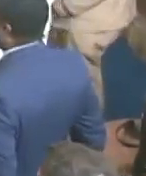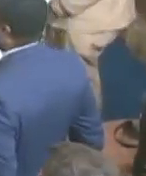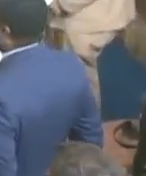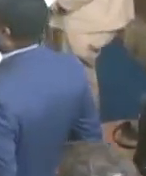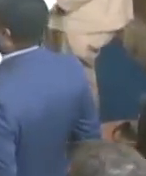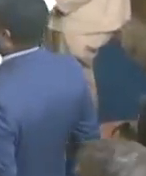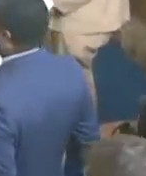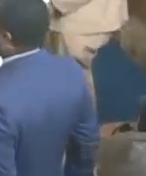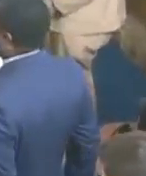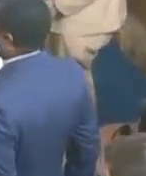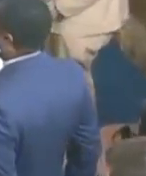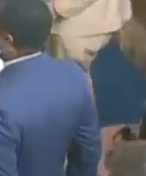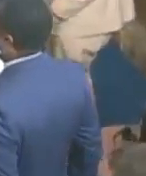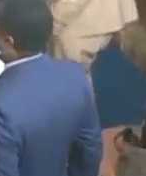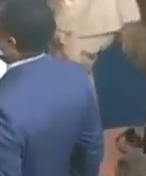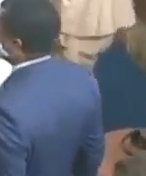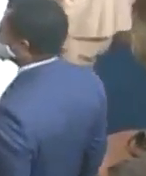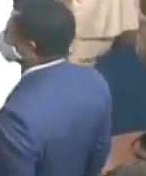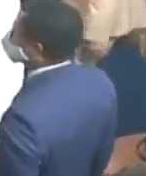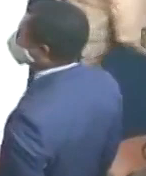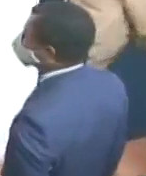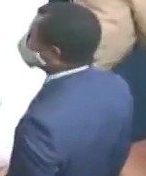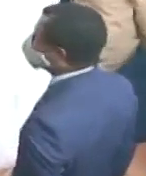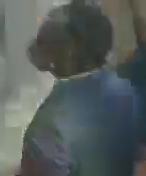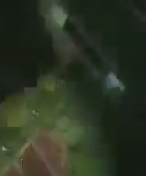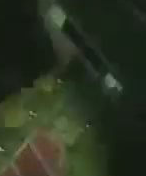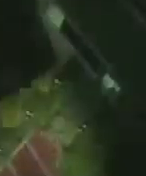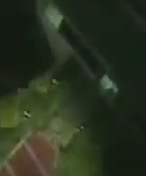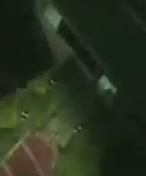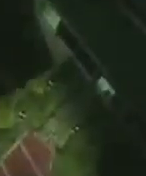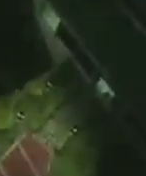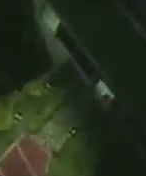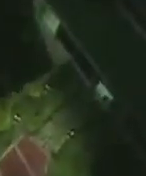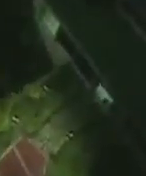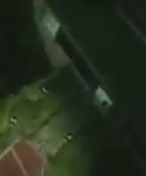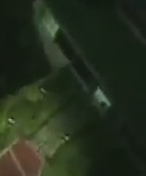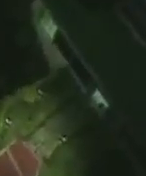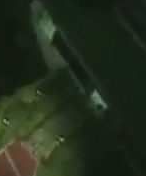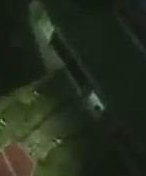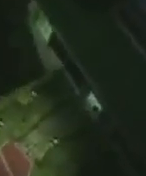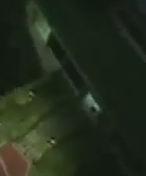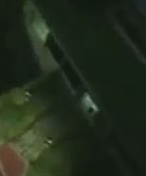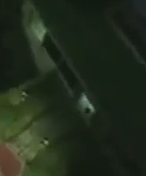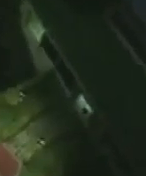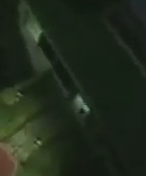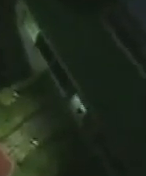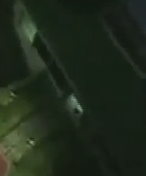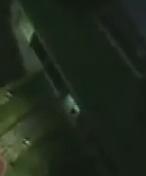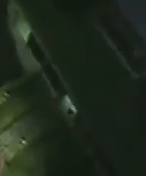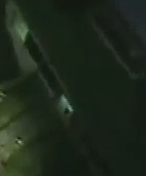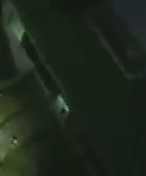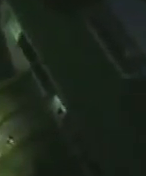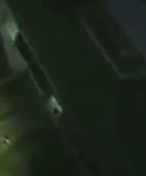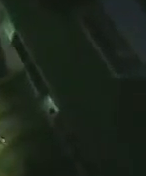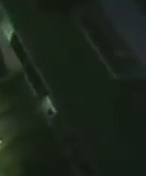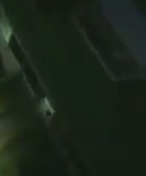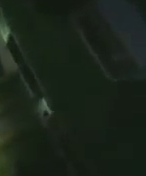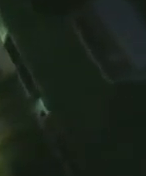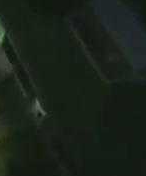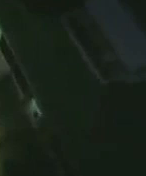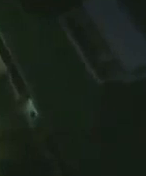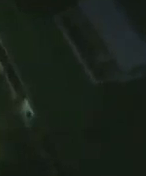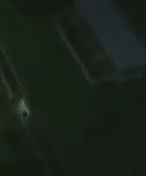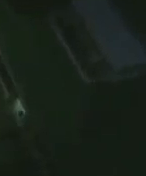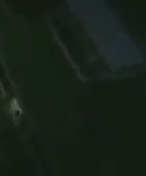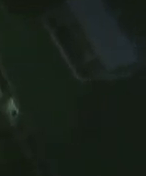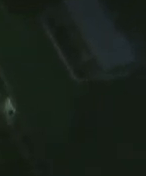embajadores acreditados en la República Bolivariana de Venezuela, de la República Popular China y también de la Federación de Rusia, que están